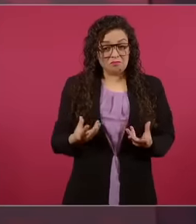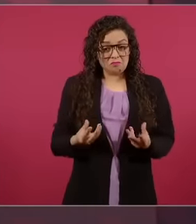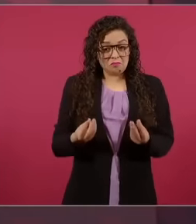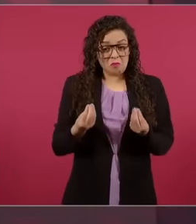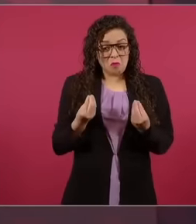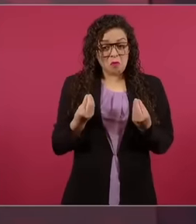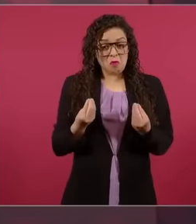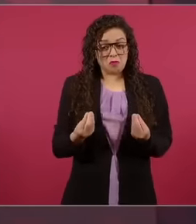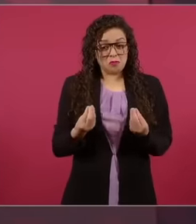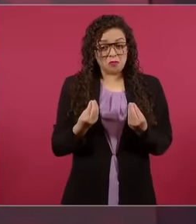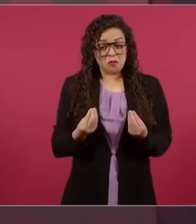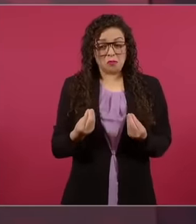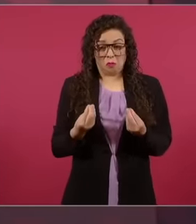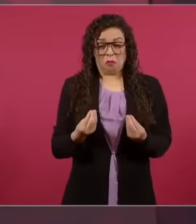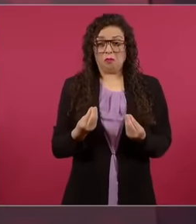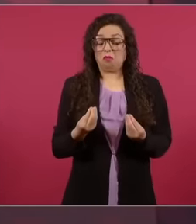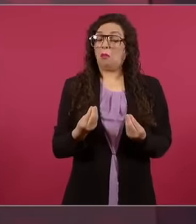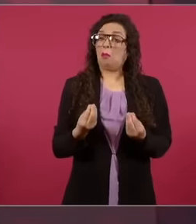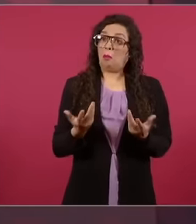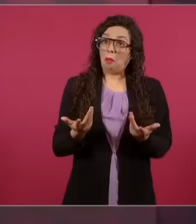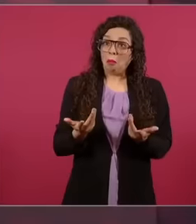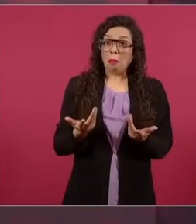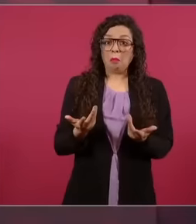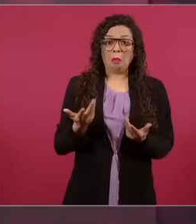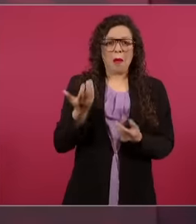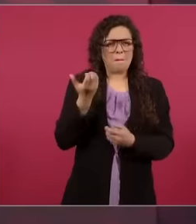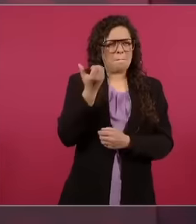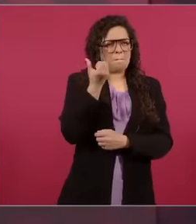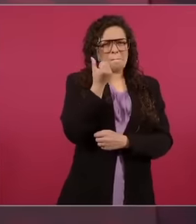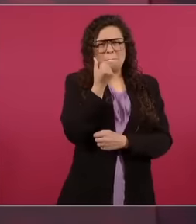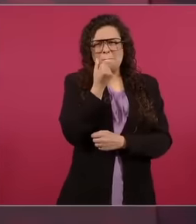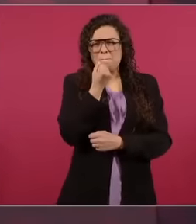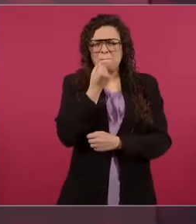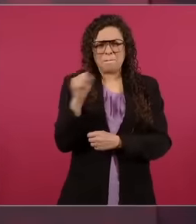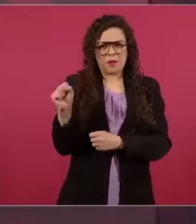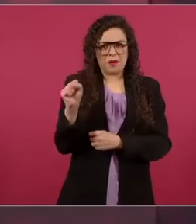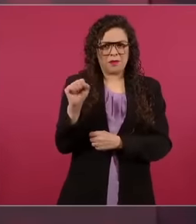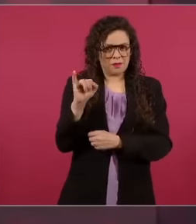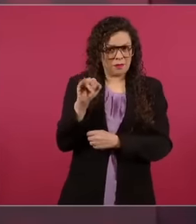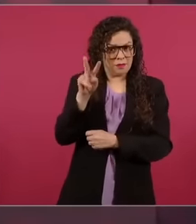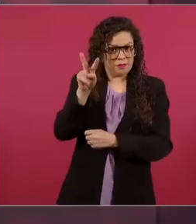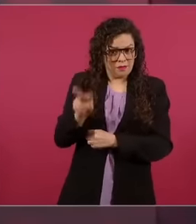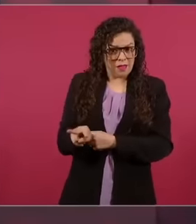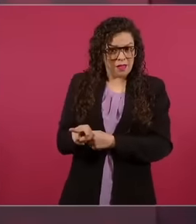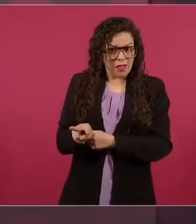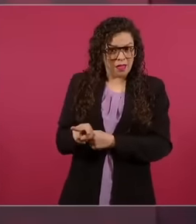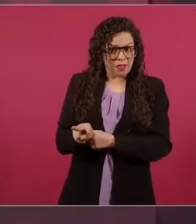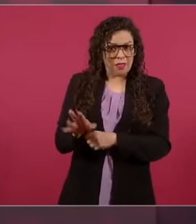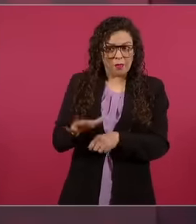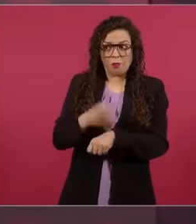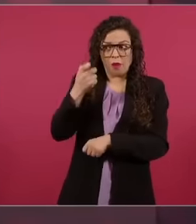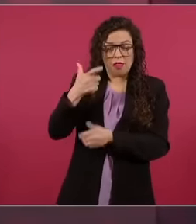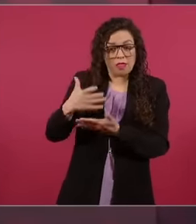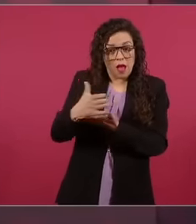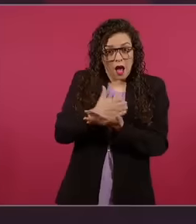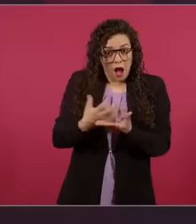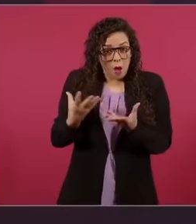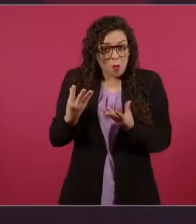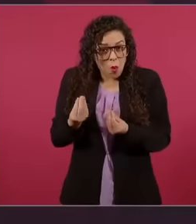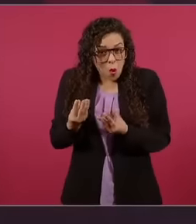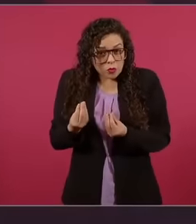¿sí? Son eminencias como para ganar esas cantidades, o les